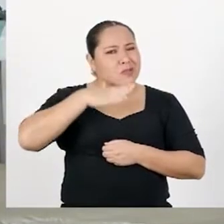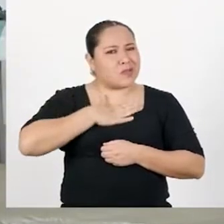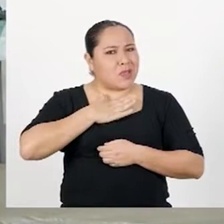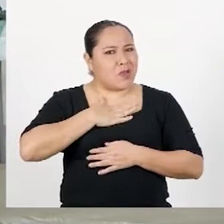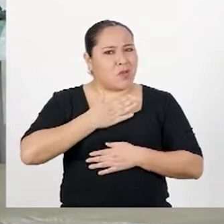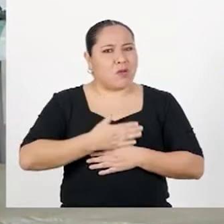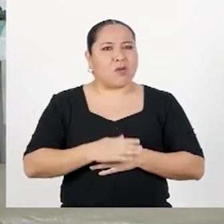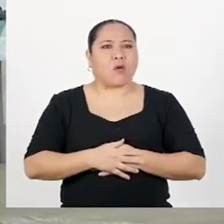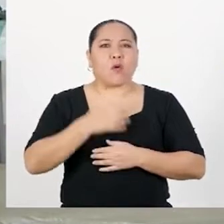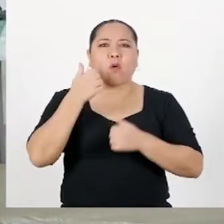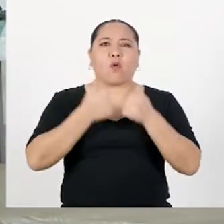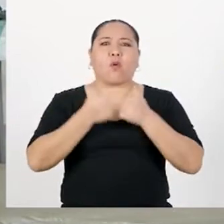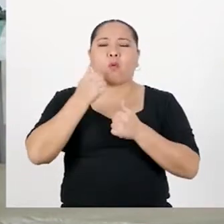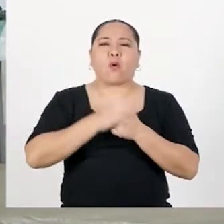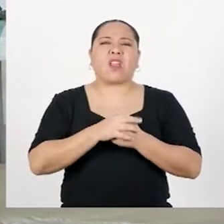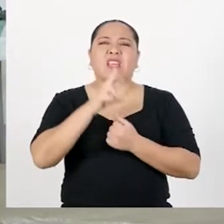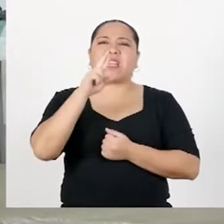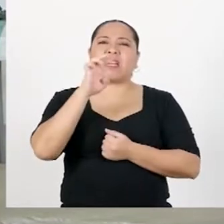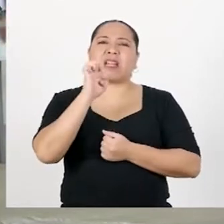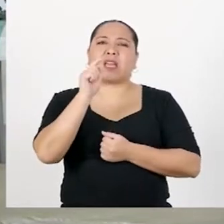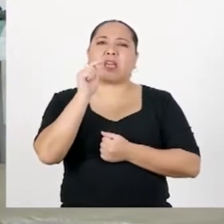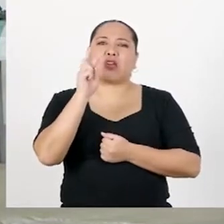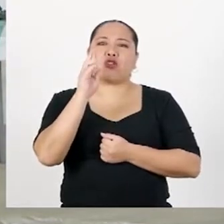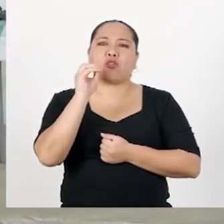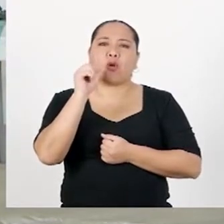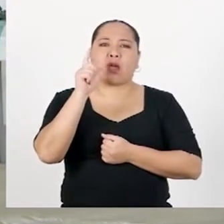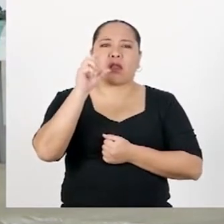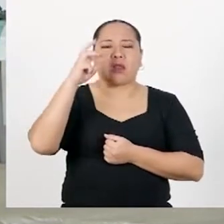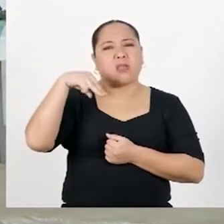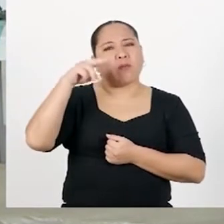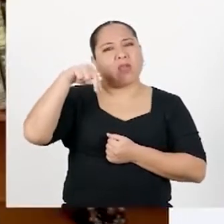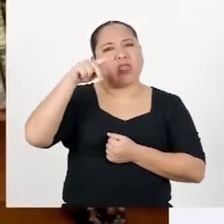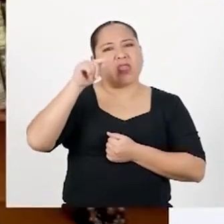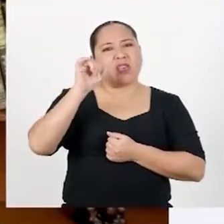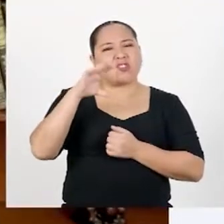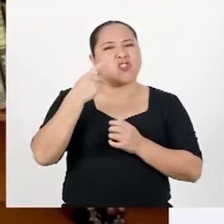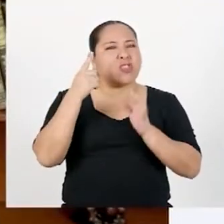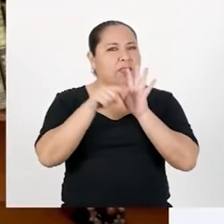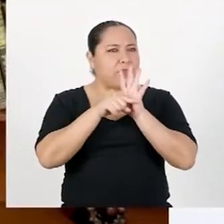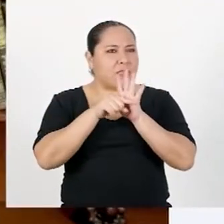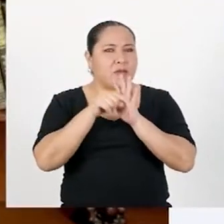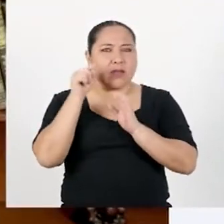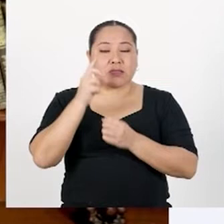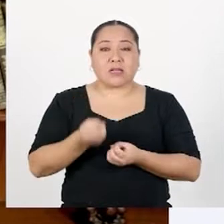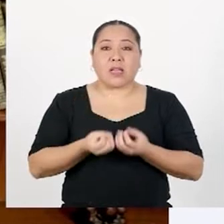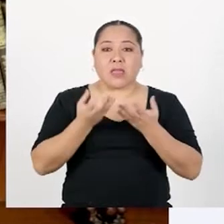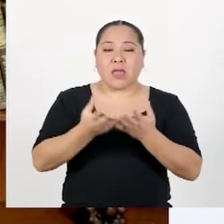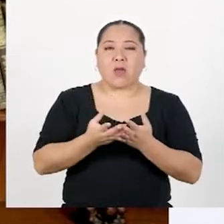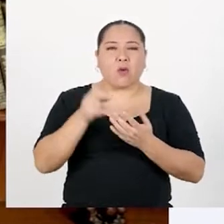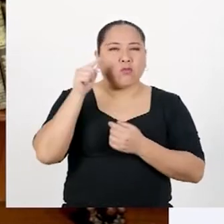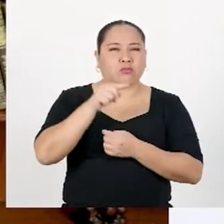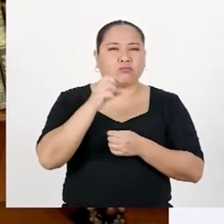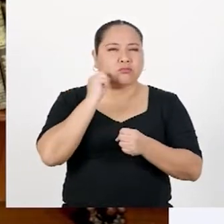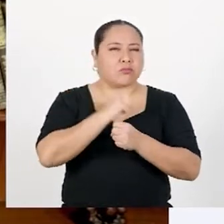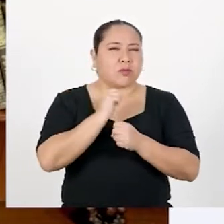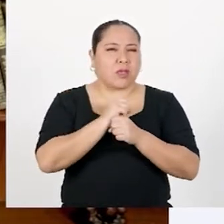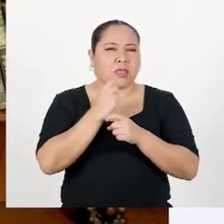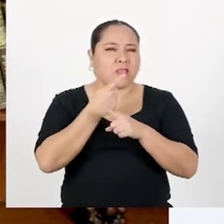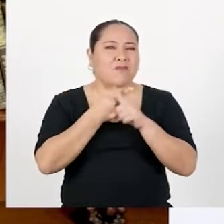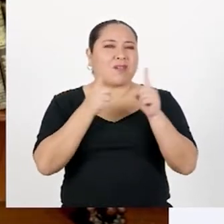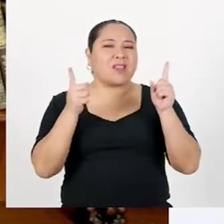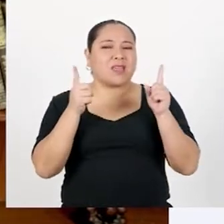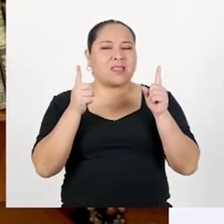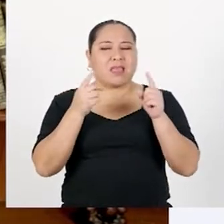cuerpo! ¿Y cuál es la retroalimentación negativa? Es aquella que produce un efecto contrario